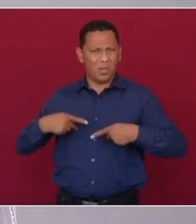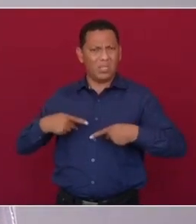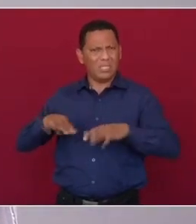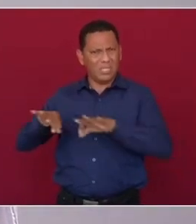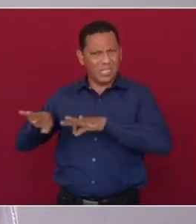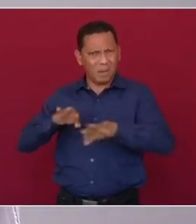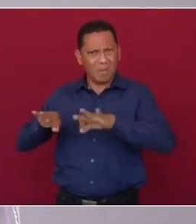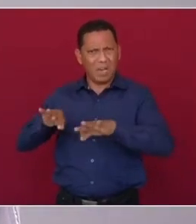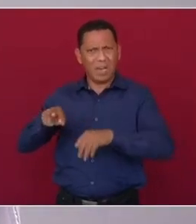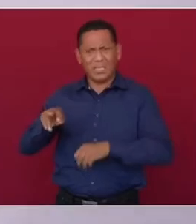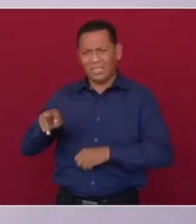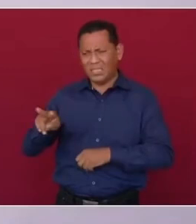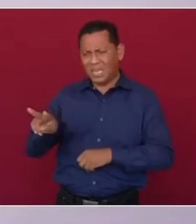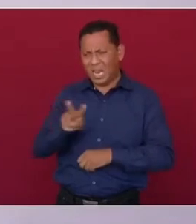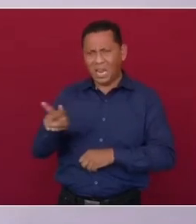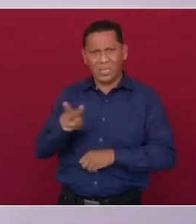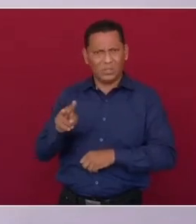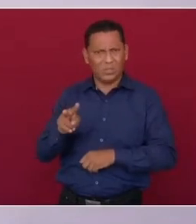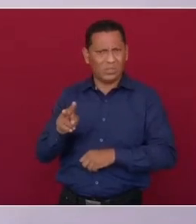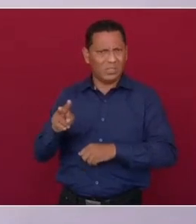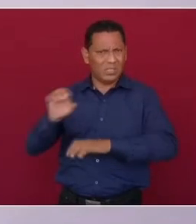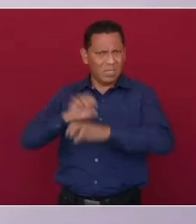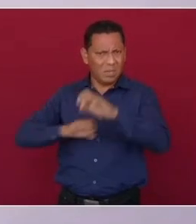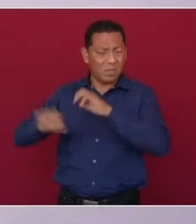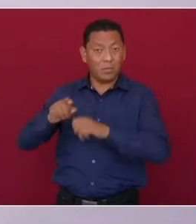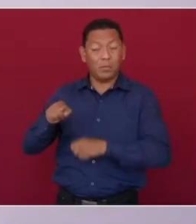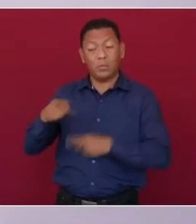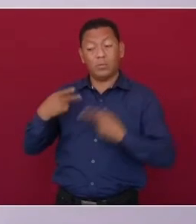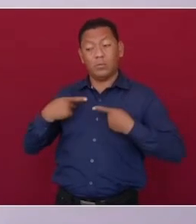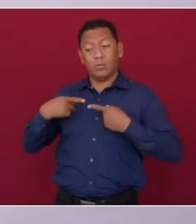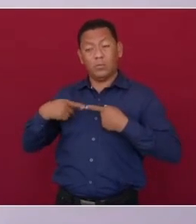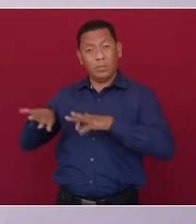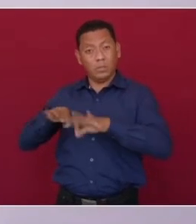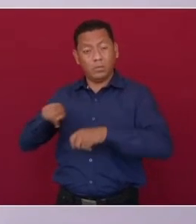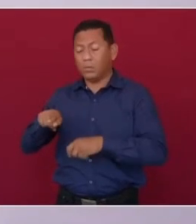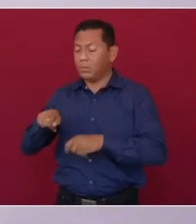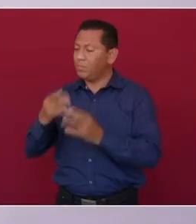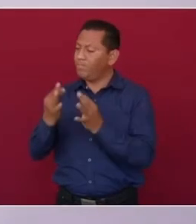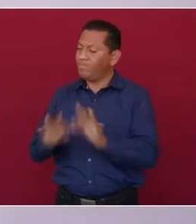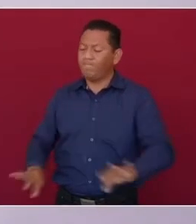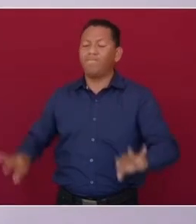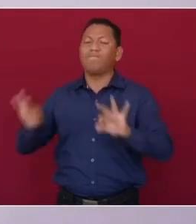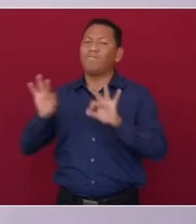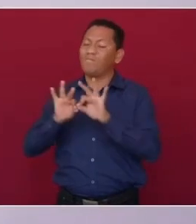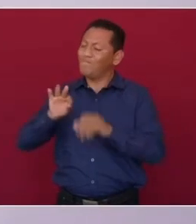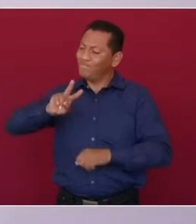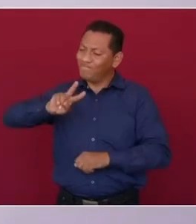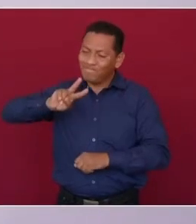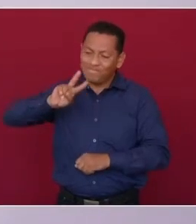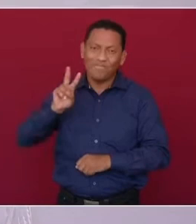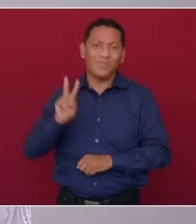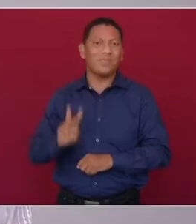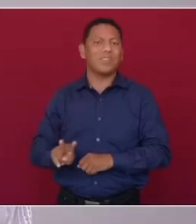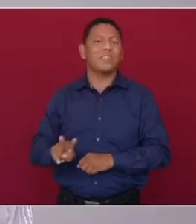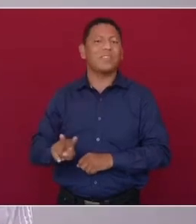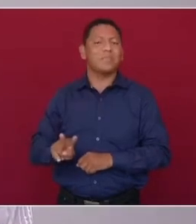empresas públicas han tenido un papel fundamental. No hubiésemos podido